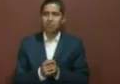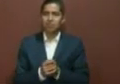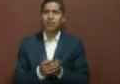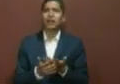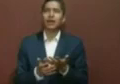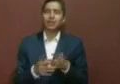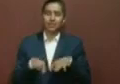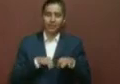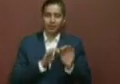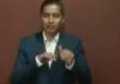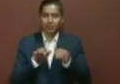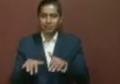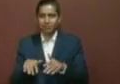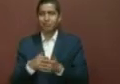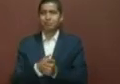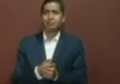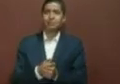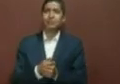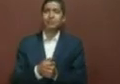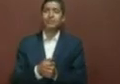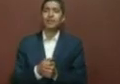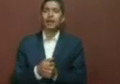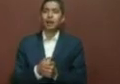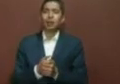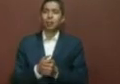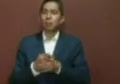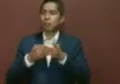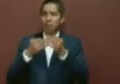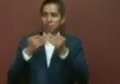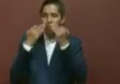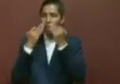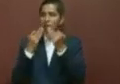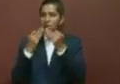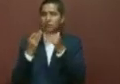puestos de trabajo. El dato es muy revelador,